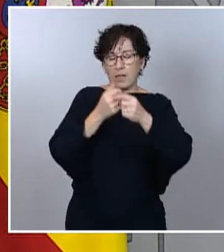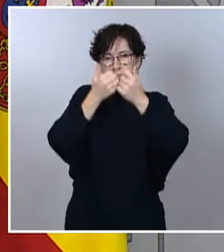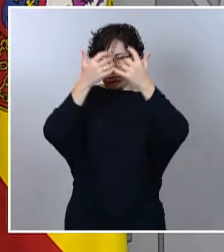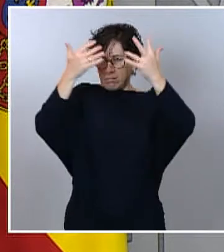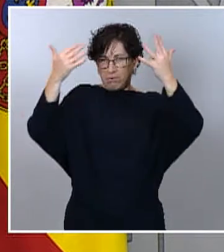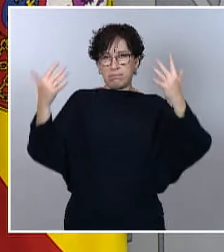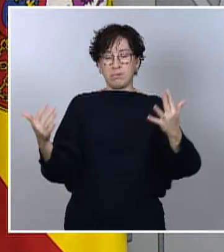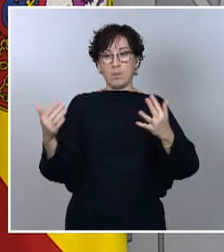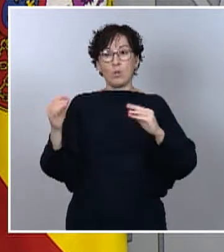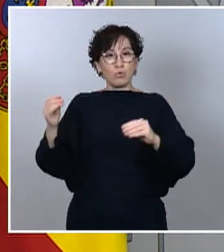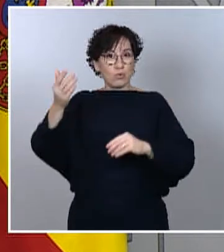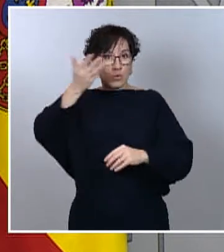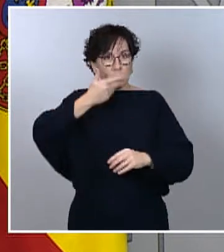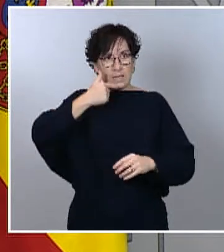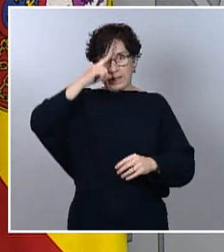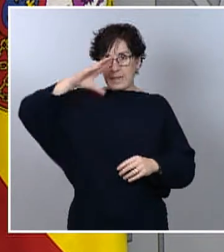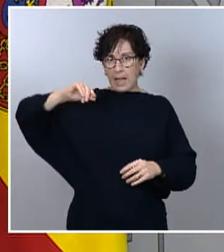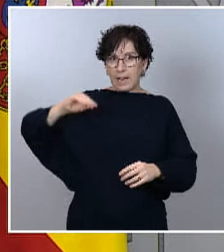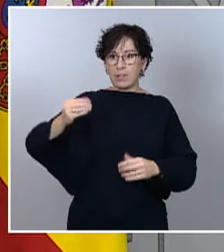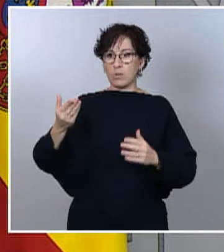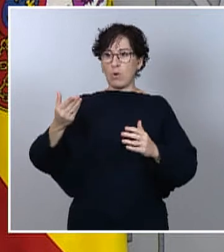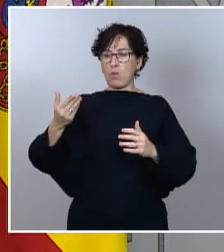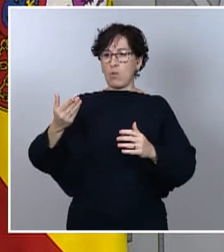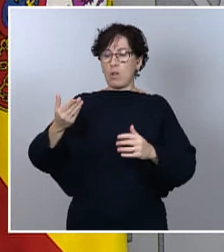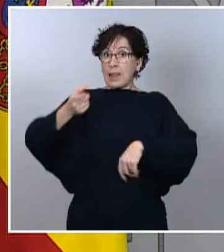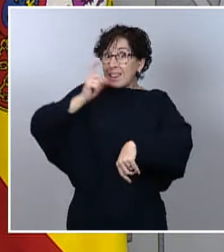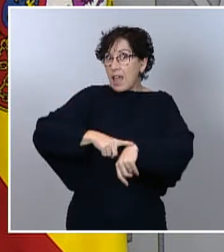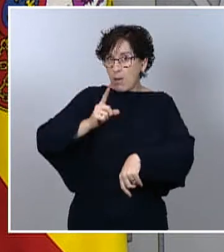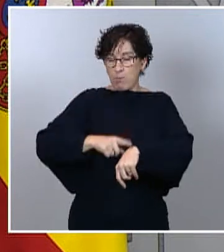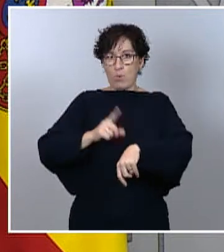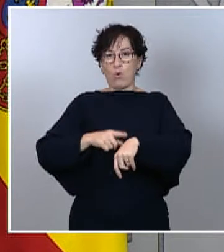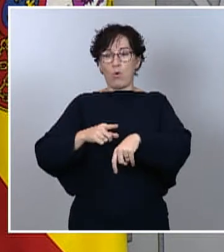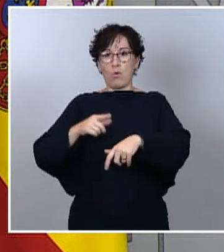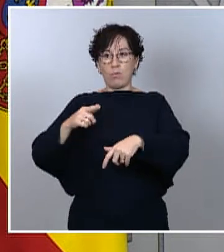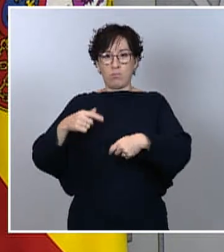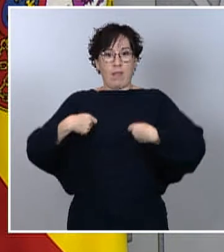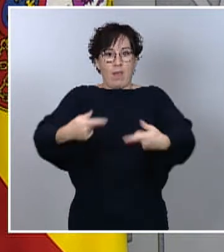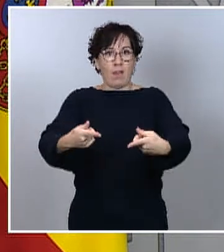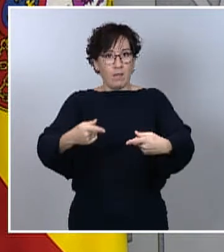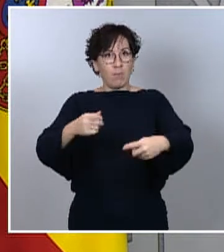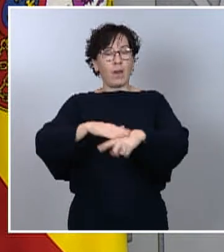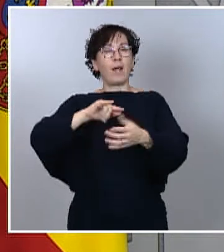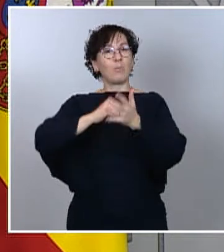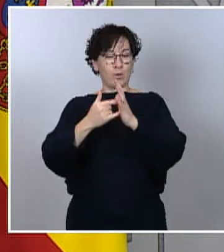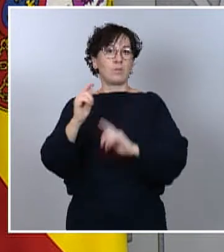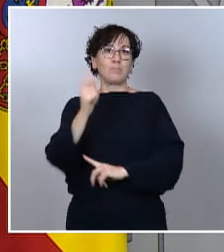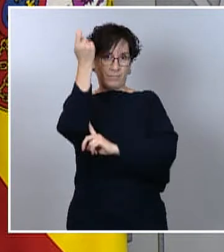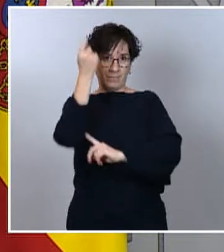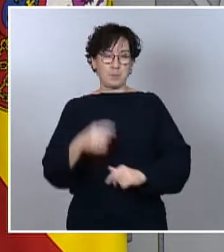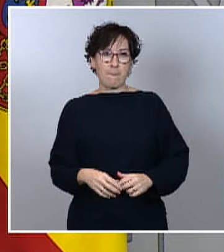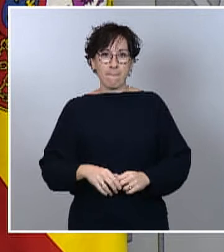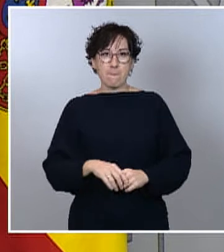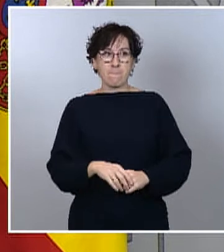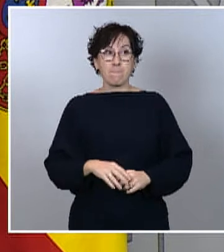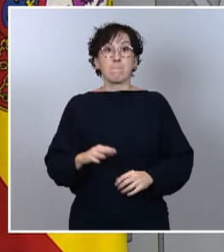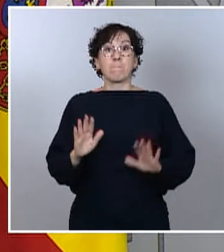su conocimiento, su tiempo para que este proyecto sea un éxito compartido. Y antes de pasar a